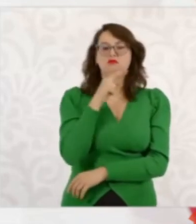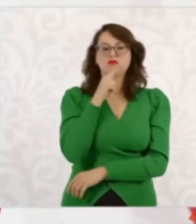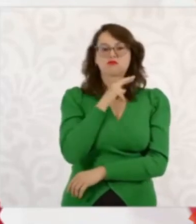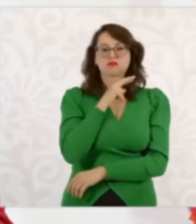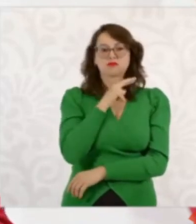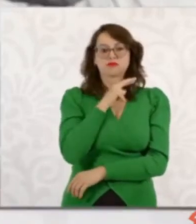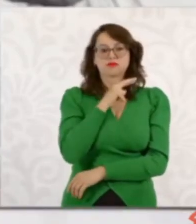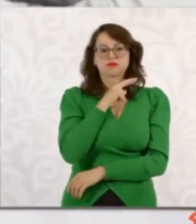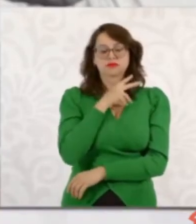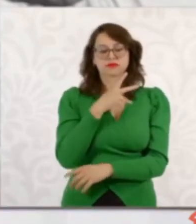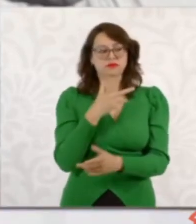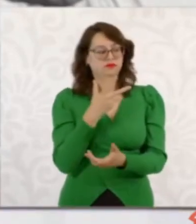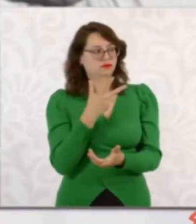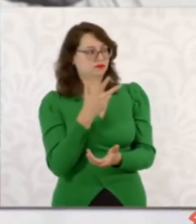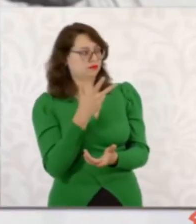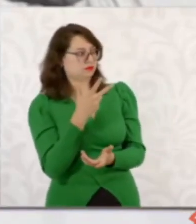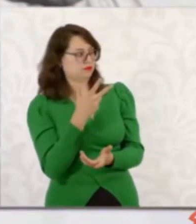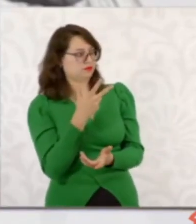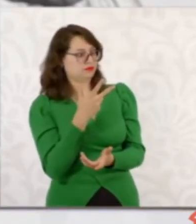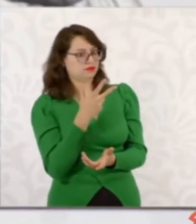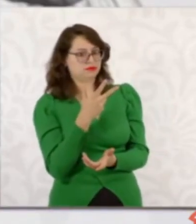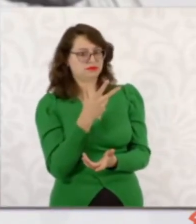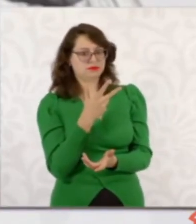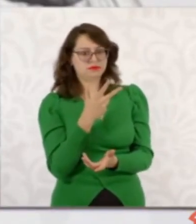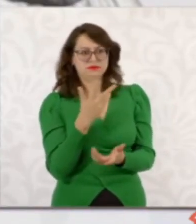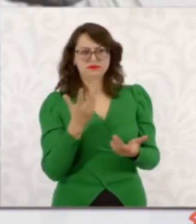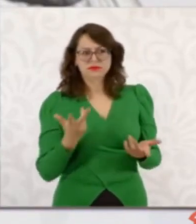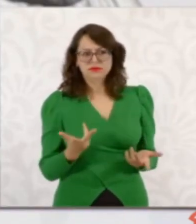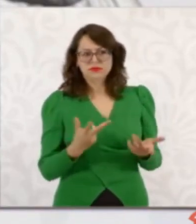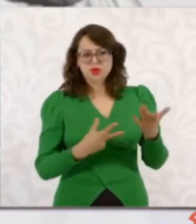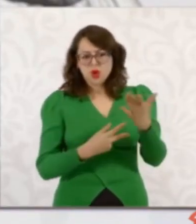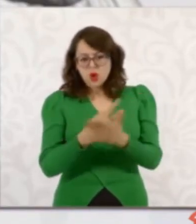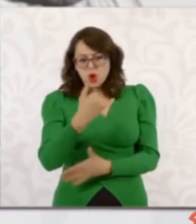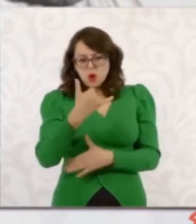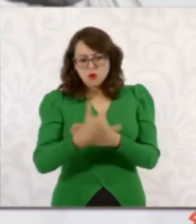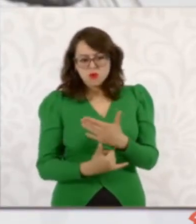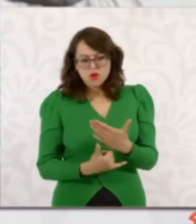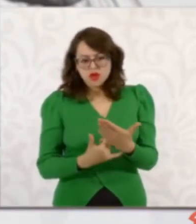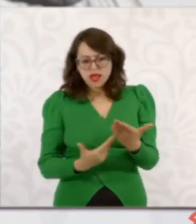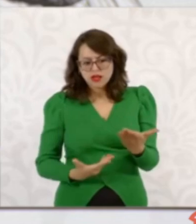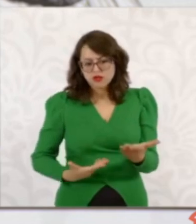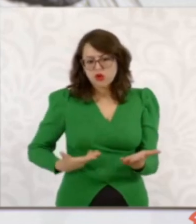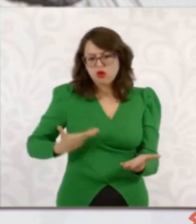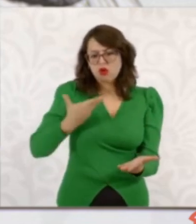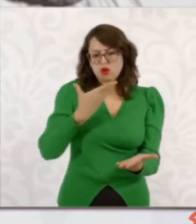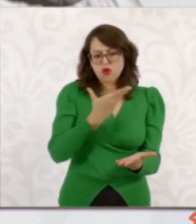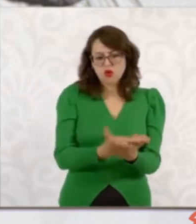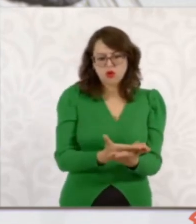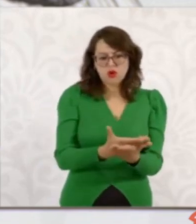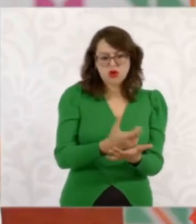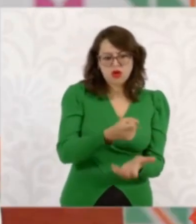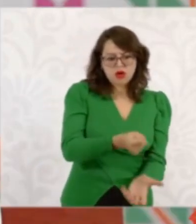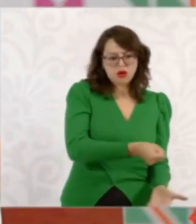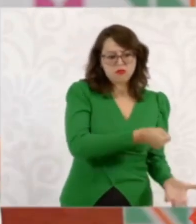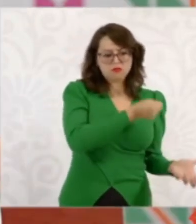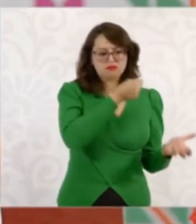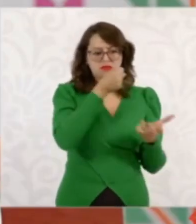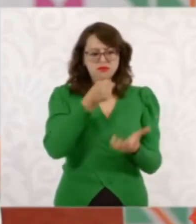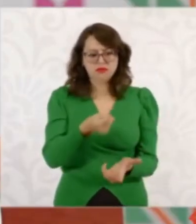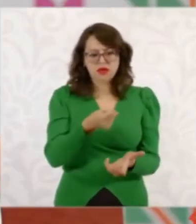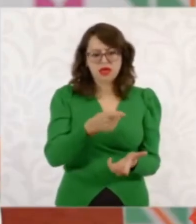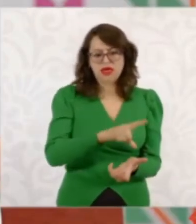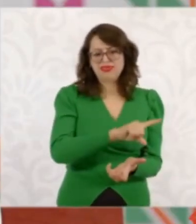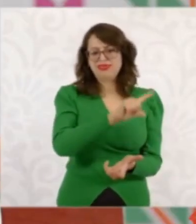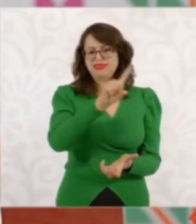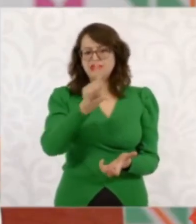Quienes hacen obra pública saben que si no hay un proyecto ejecutivo y se licitó a partir de un proyecto ejecutivo,